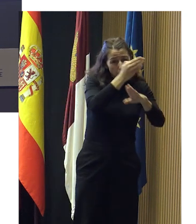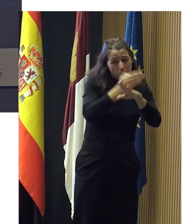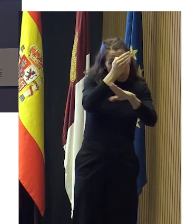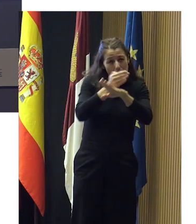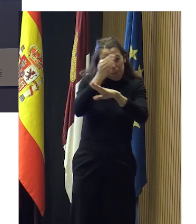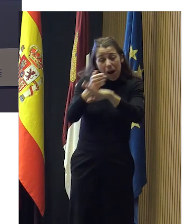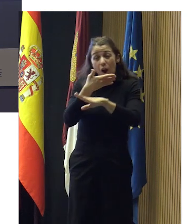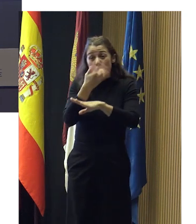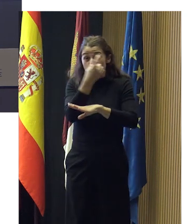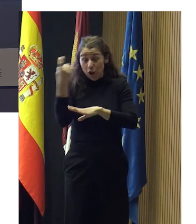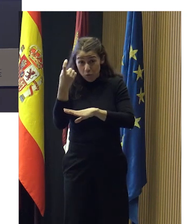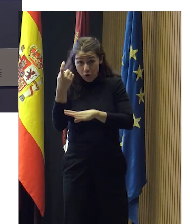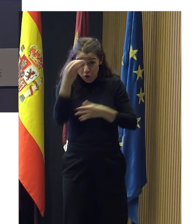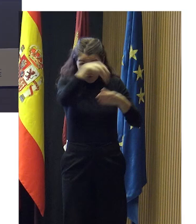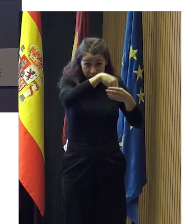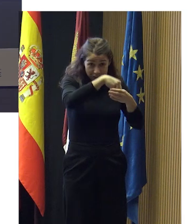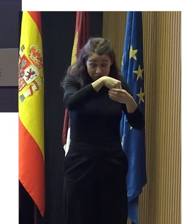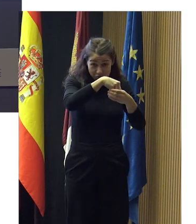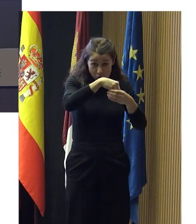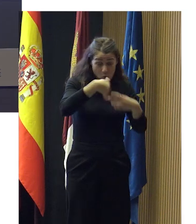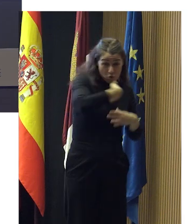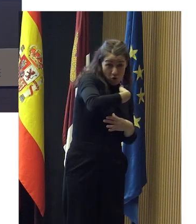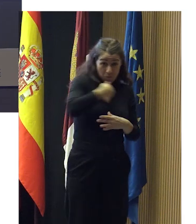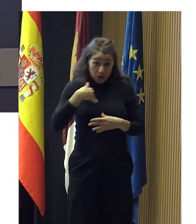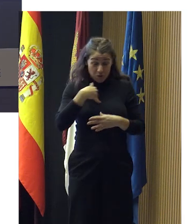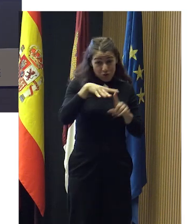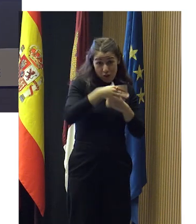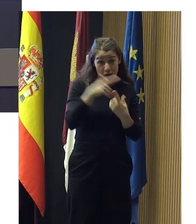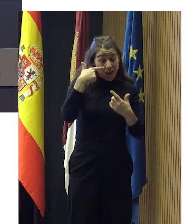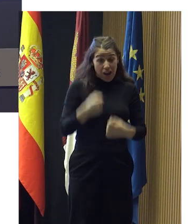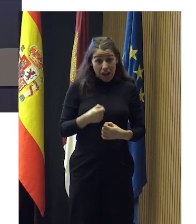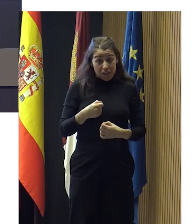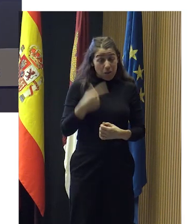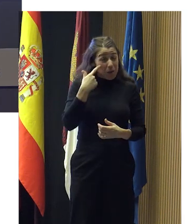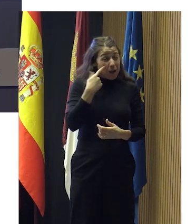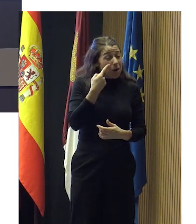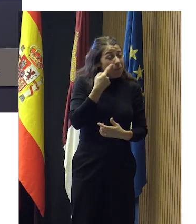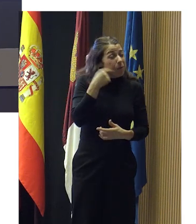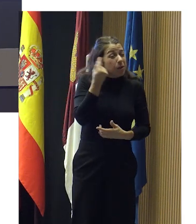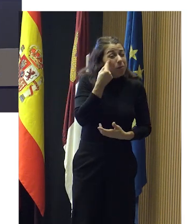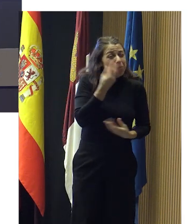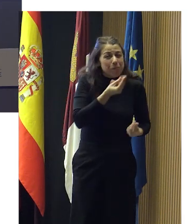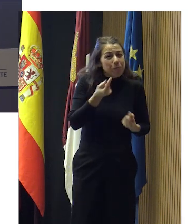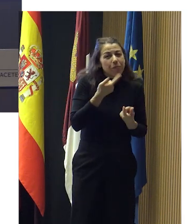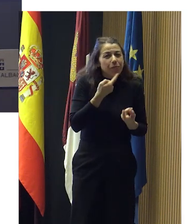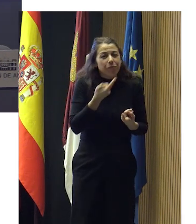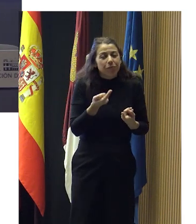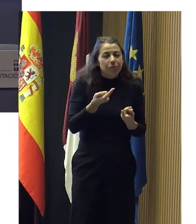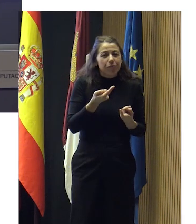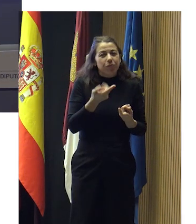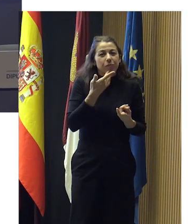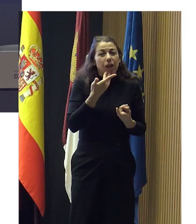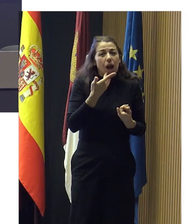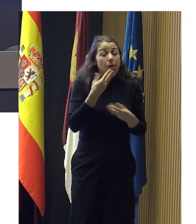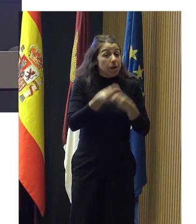a hacer con los alumnos y las alumnas role-playing, o sea, casos reales, simulaciones, para ver pues,